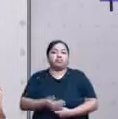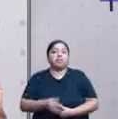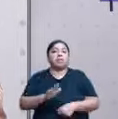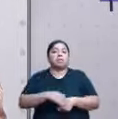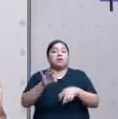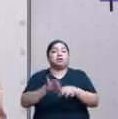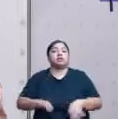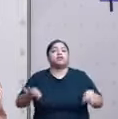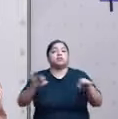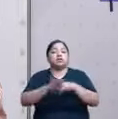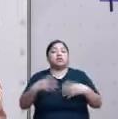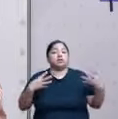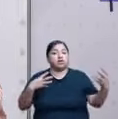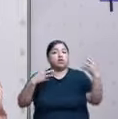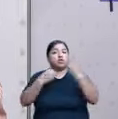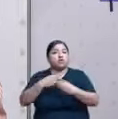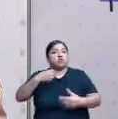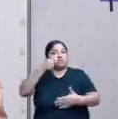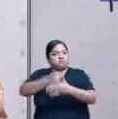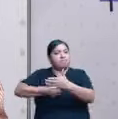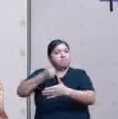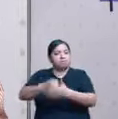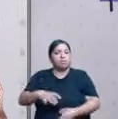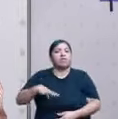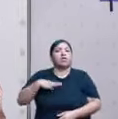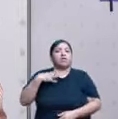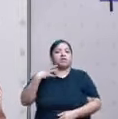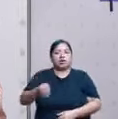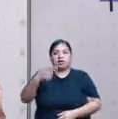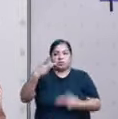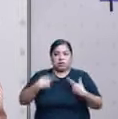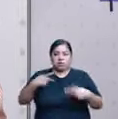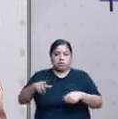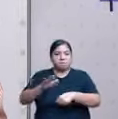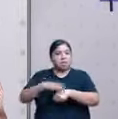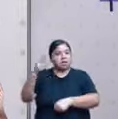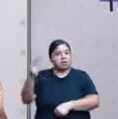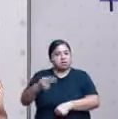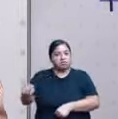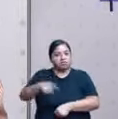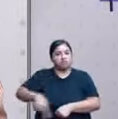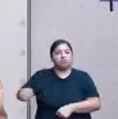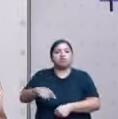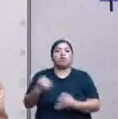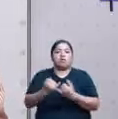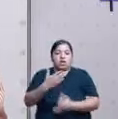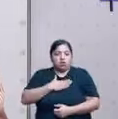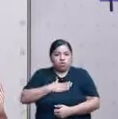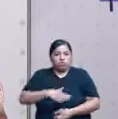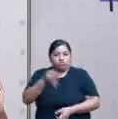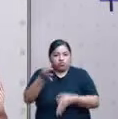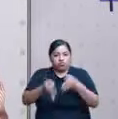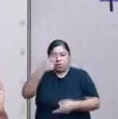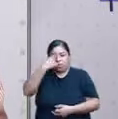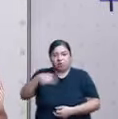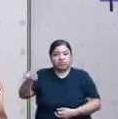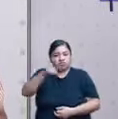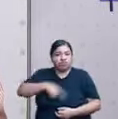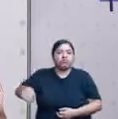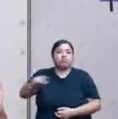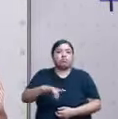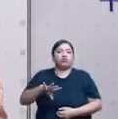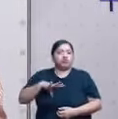importante, juntos vamos a luchar en favor de los más necesitados. Vamos a hacer justicia social en favor de los más necesitados. Luchemos